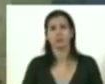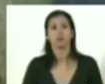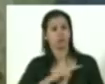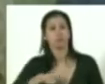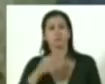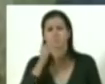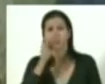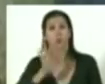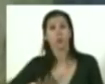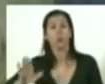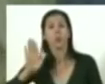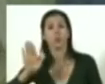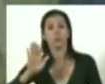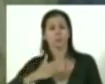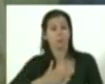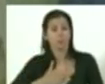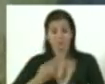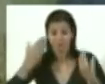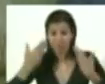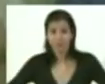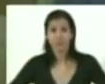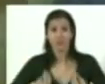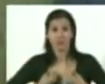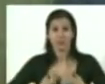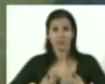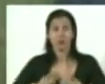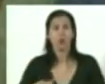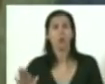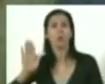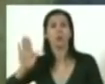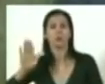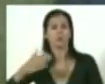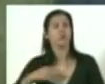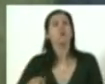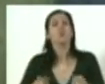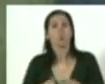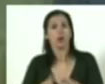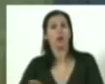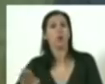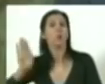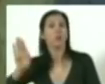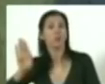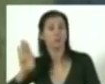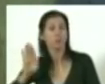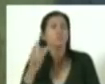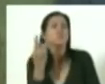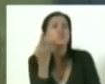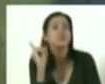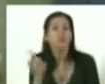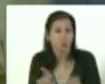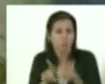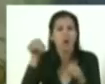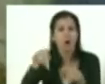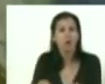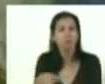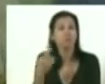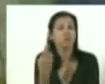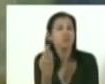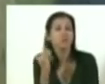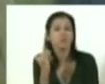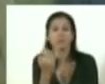juramos por nuestras vidas, les juramos como juró un día como hoy, hace